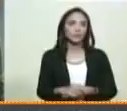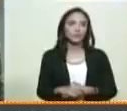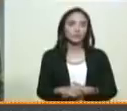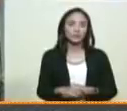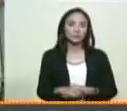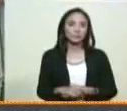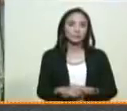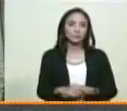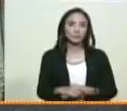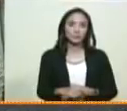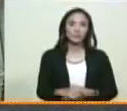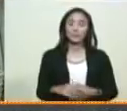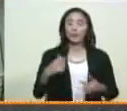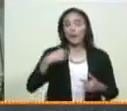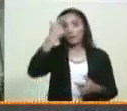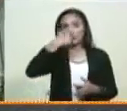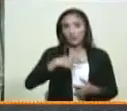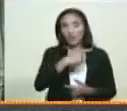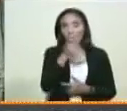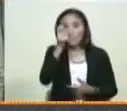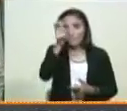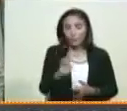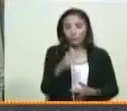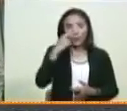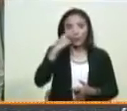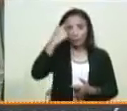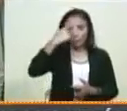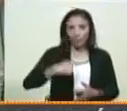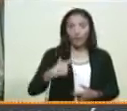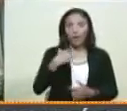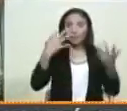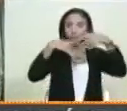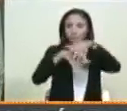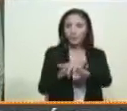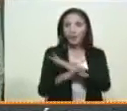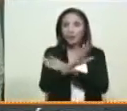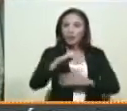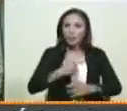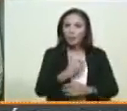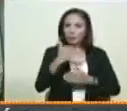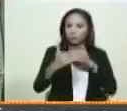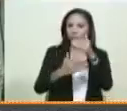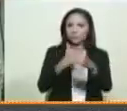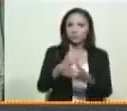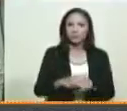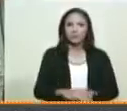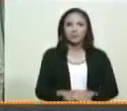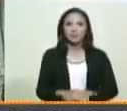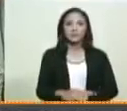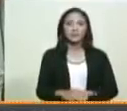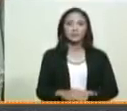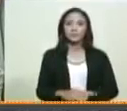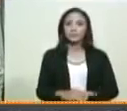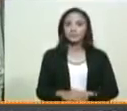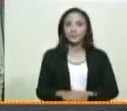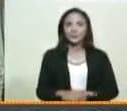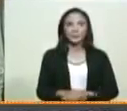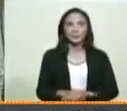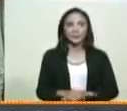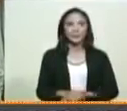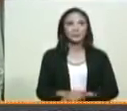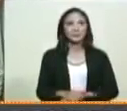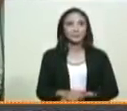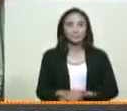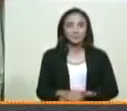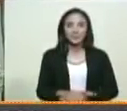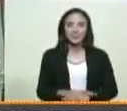Un ser humano integral que es capaz de hacer el milagro de la conciencia